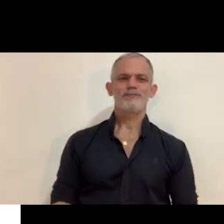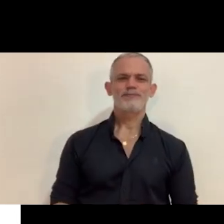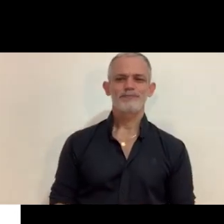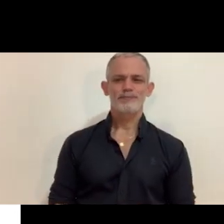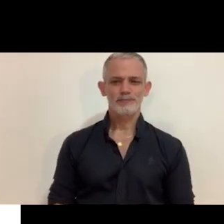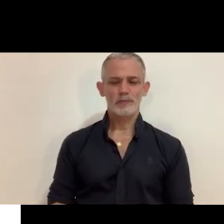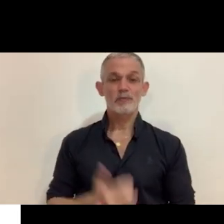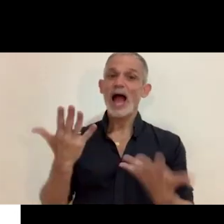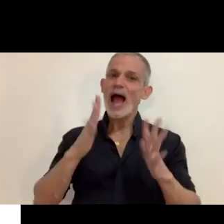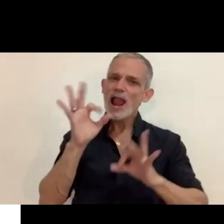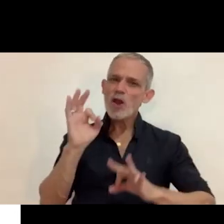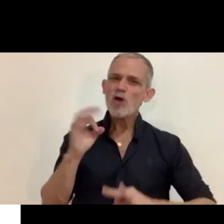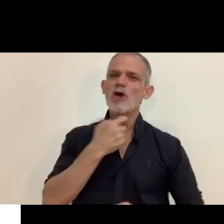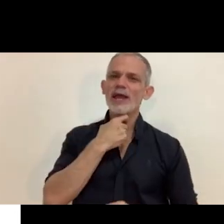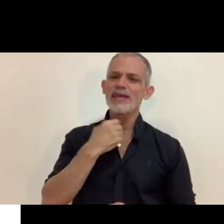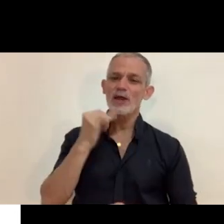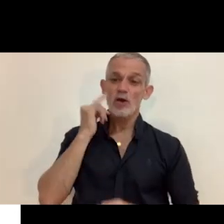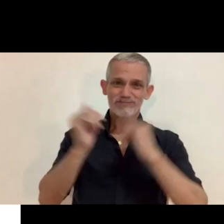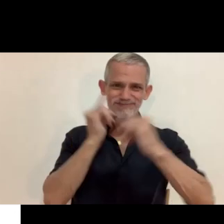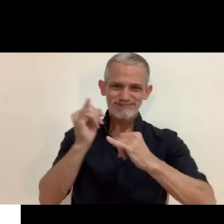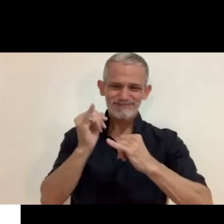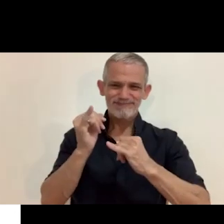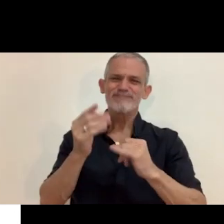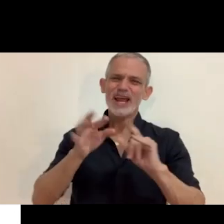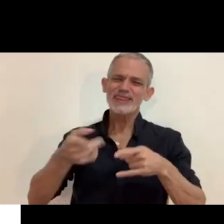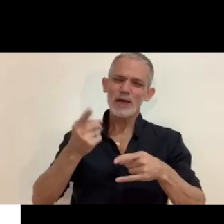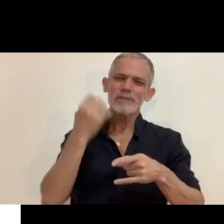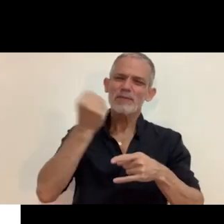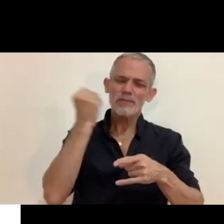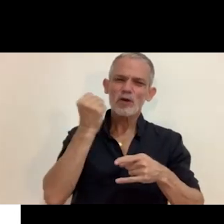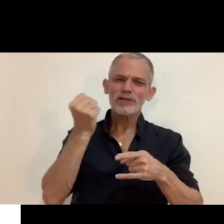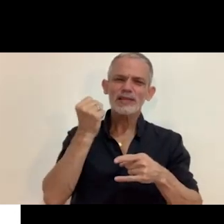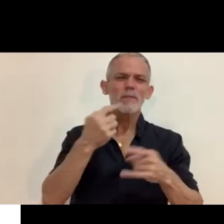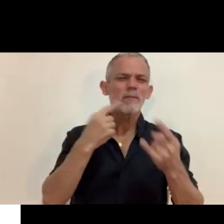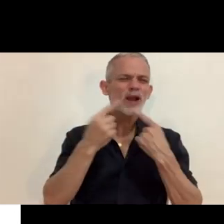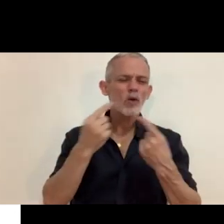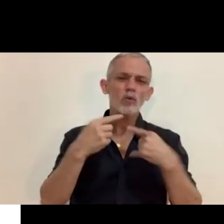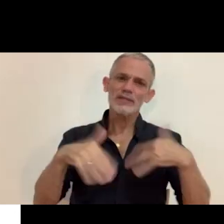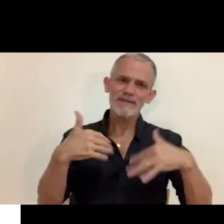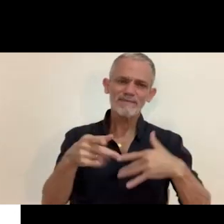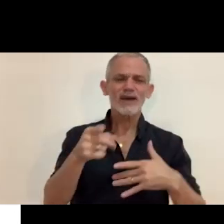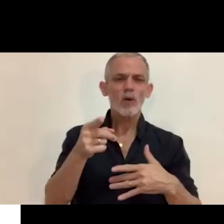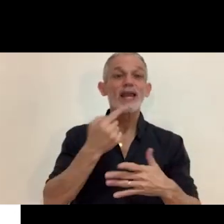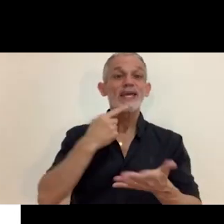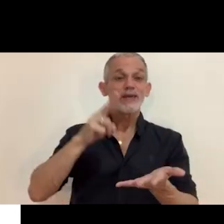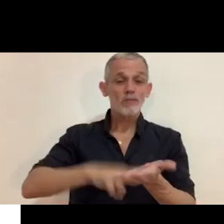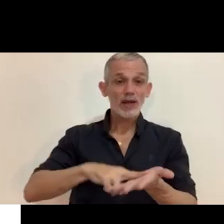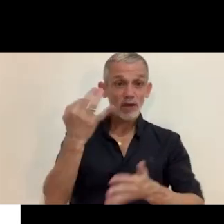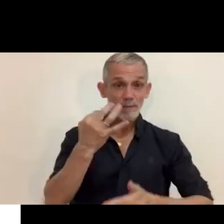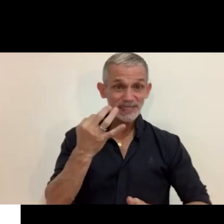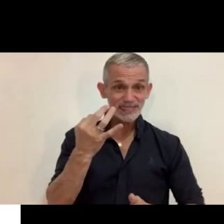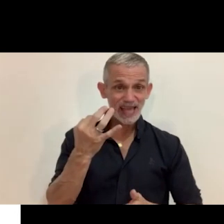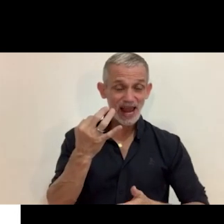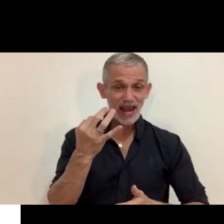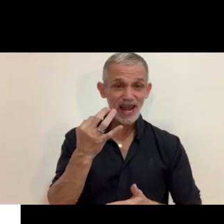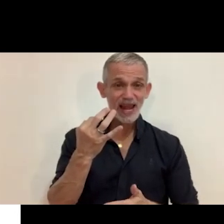Algo que quiero dejar aclarado, porque eso también ha sido pregunta recurrente, este impuesto especial no